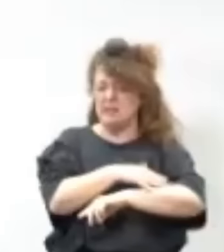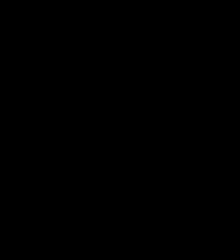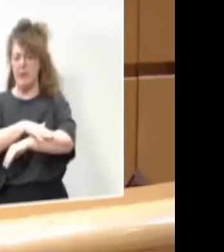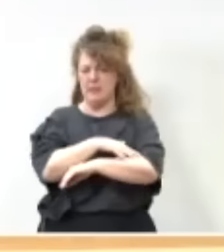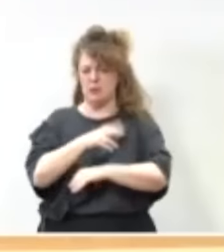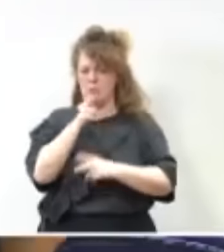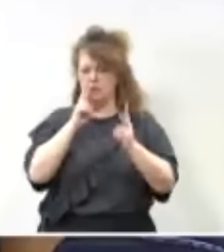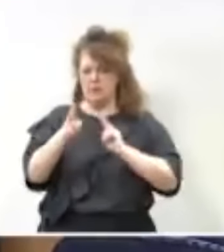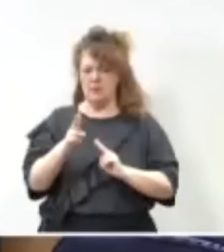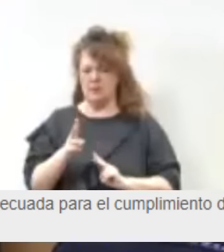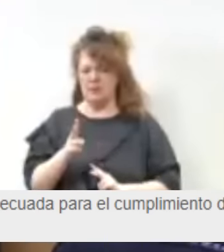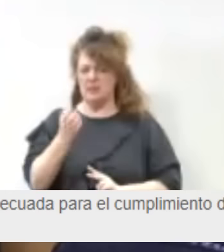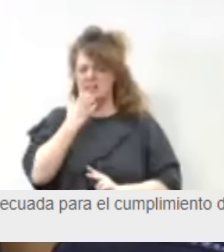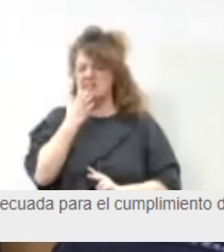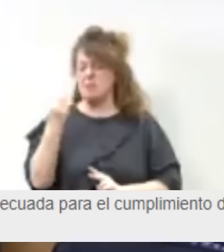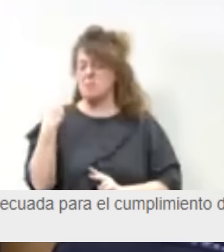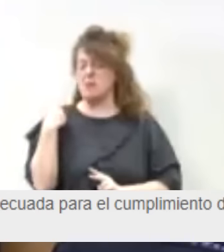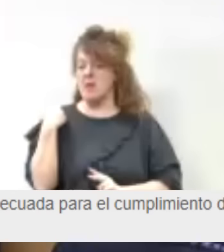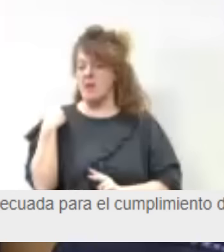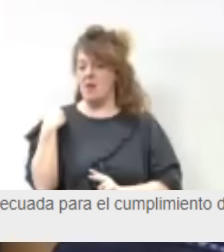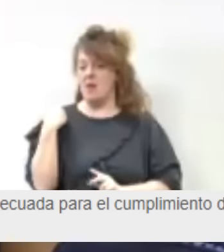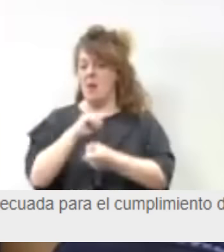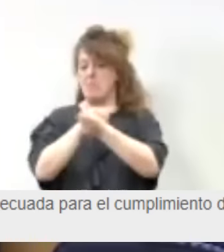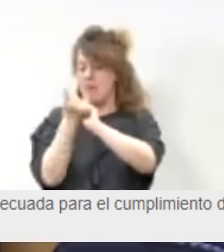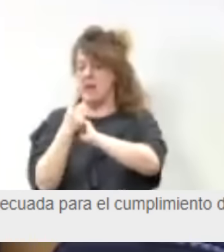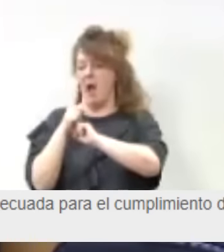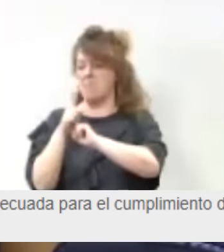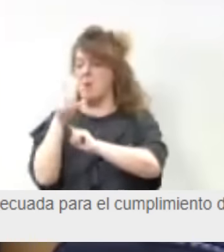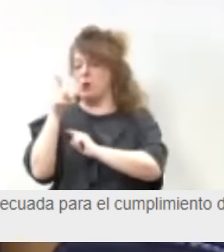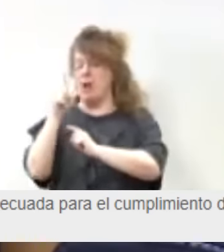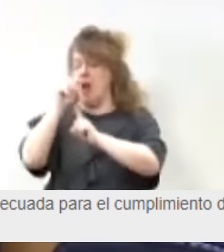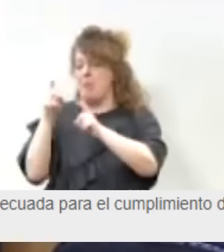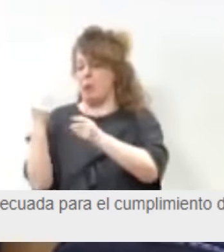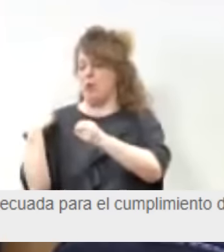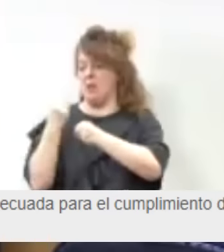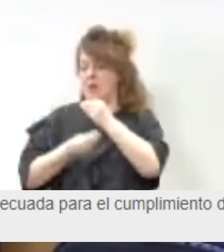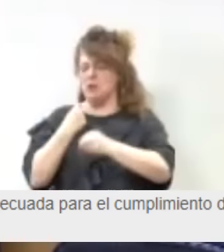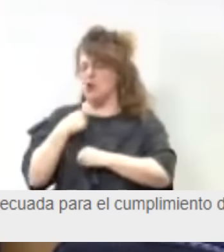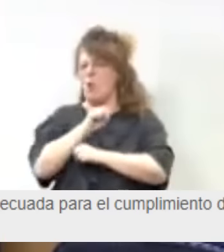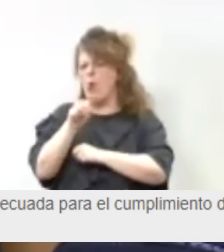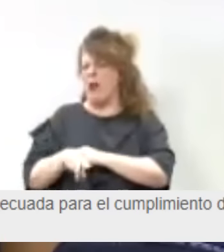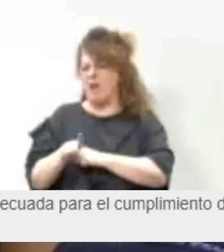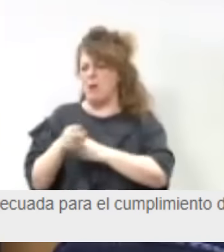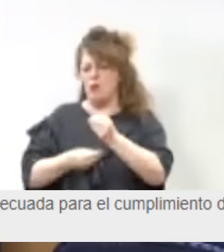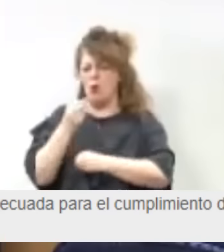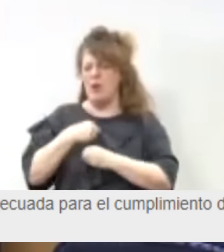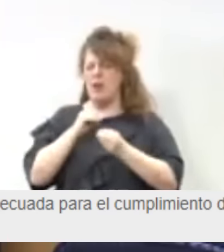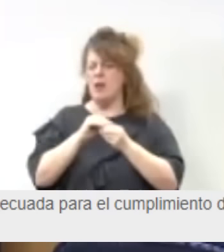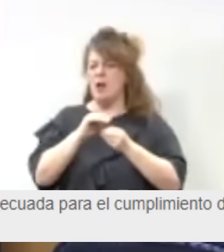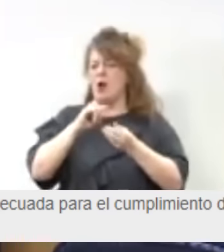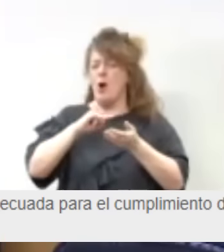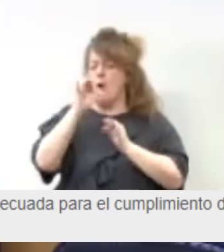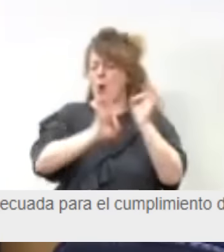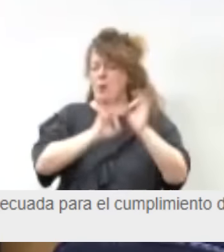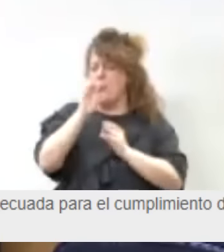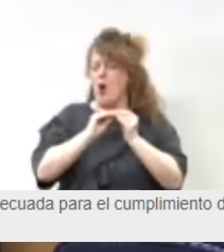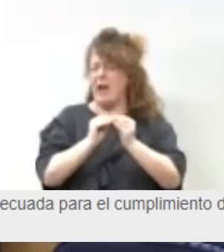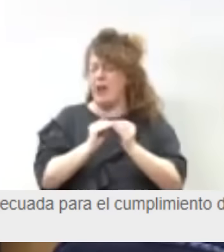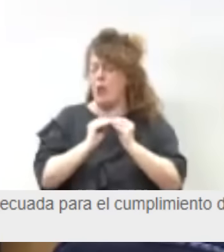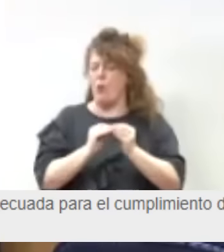razonable? Pues hombre, si me cambia la pregunta que usted me había hecho, muy razonable no me parece. Pero mire, los porcentajes de ejecución del Ministerio